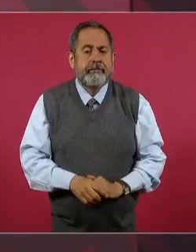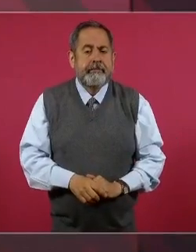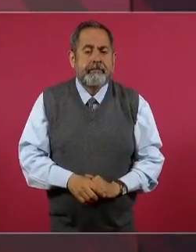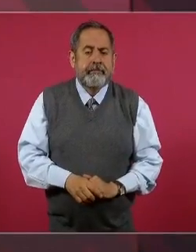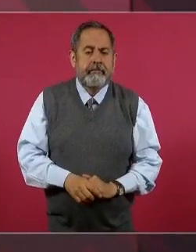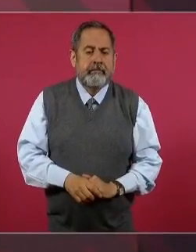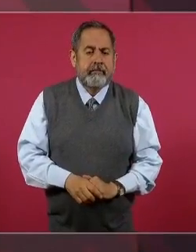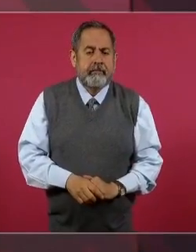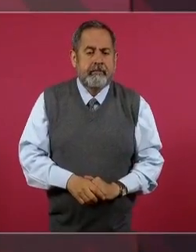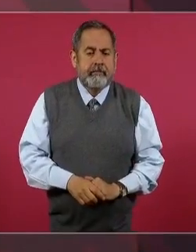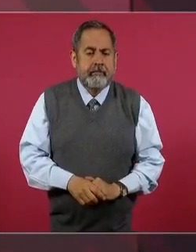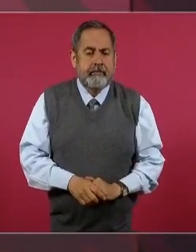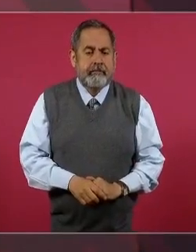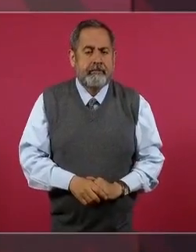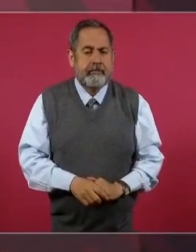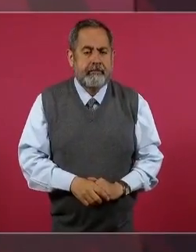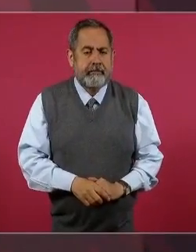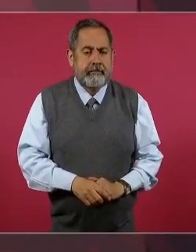Estamos hablando aquí